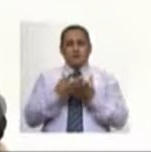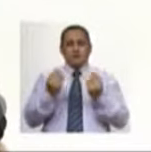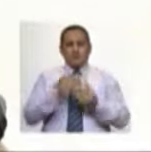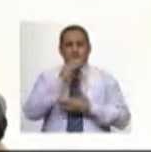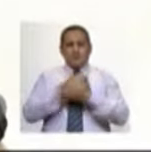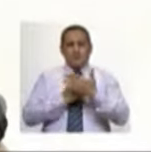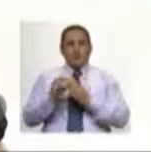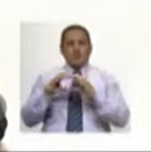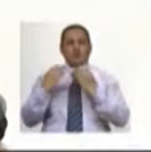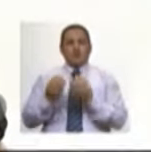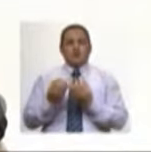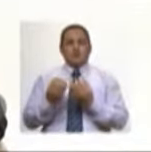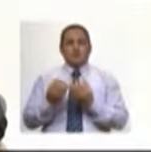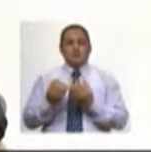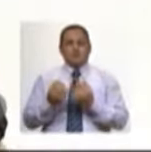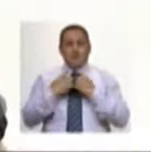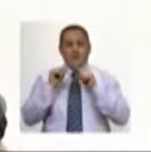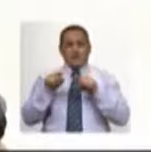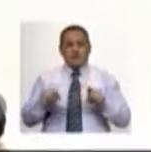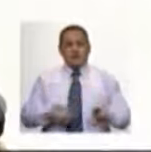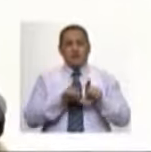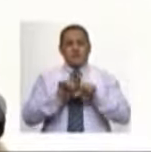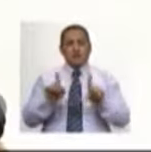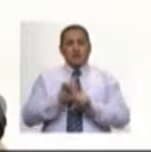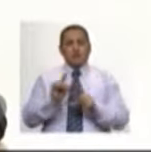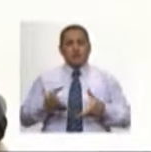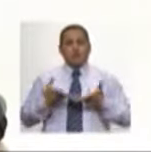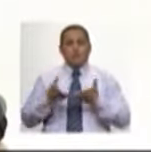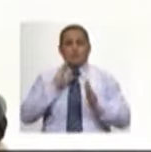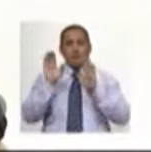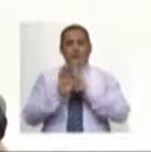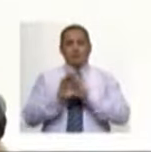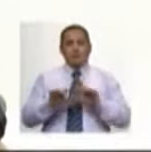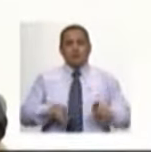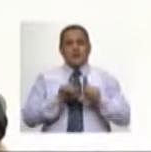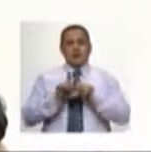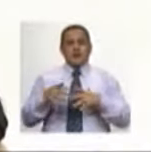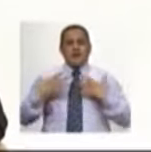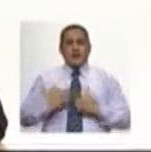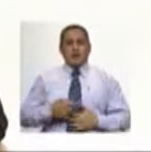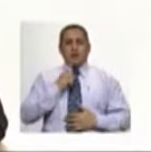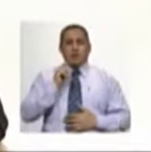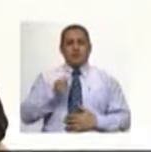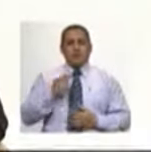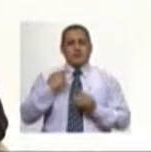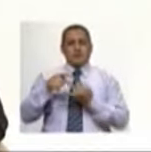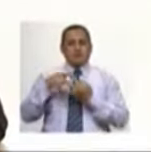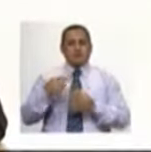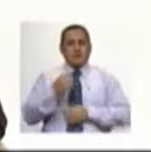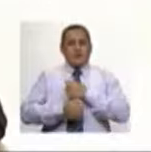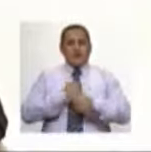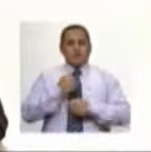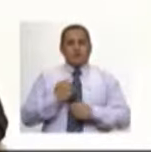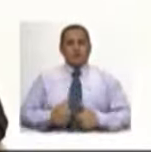los congresistas. Esto pues no genera, por ejemplo, que juristas de reconocida trayectoria